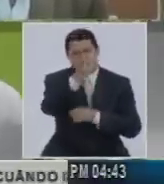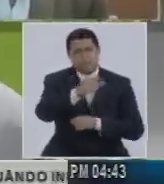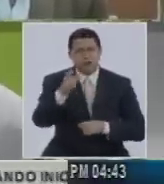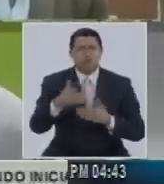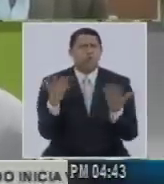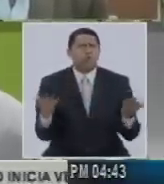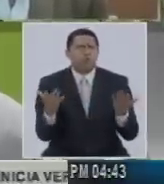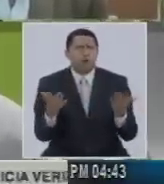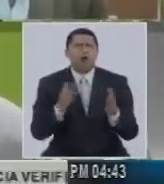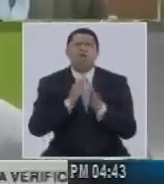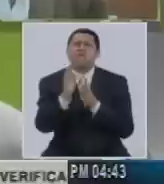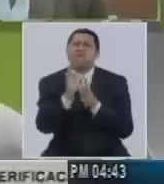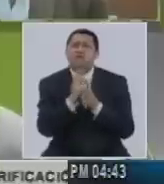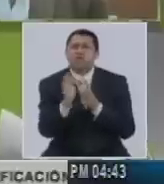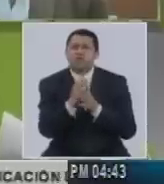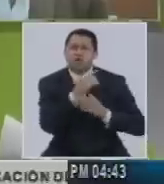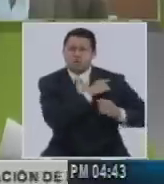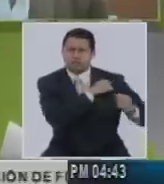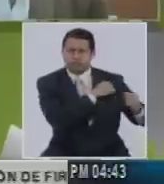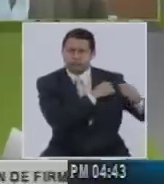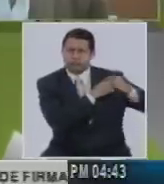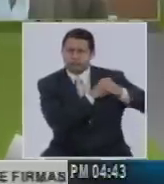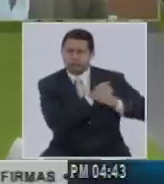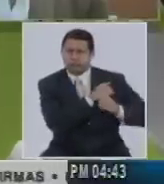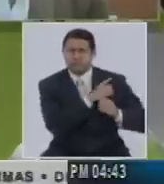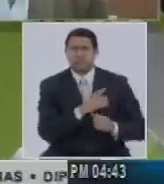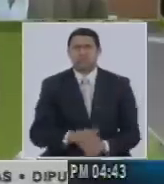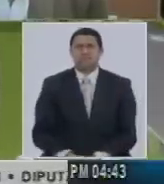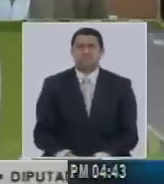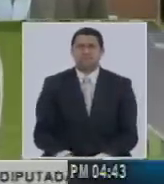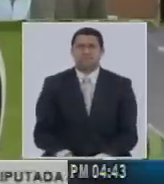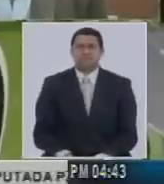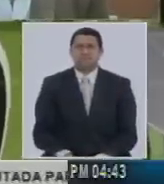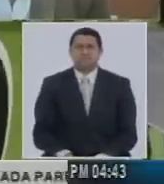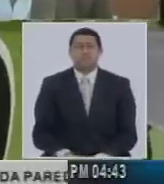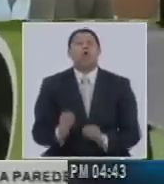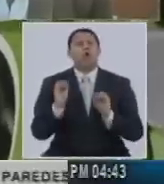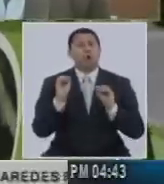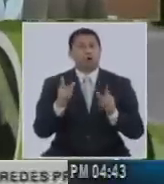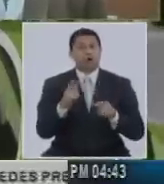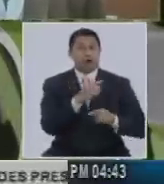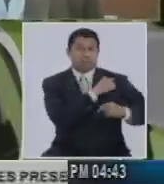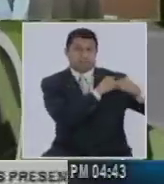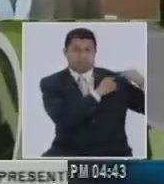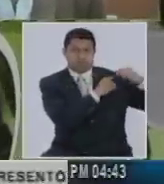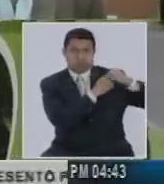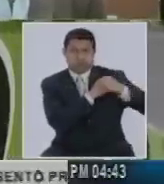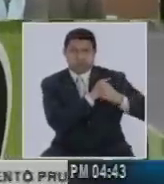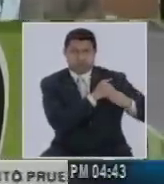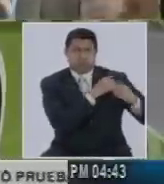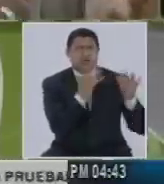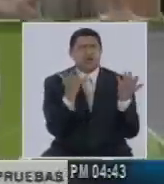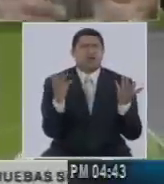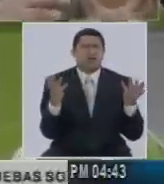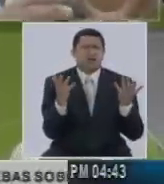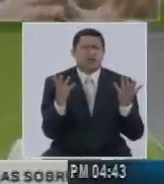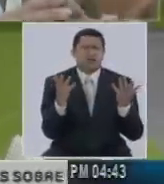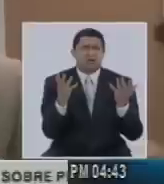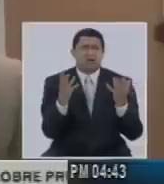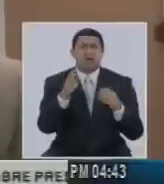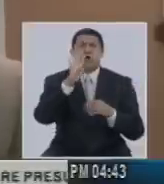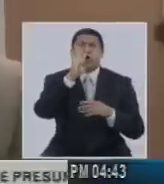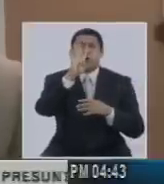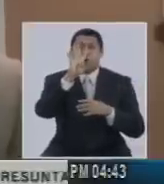televidentes cuál es la función del manguito rotador. Claro, el manguito rotador es una estructura de